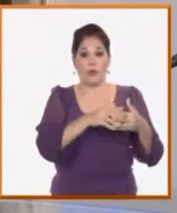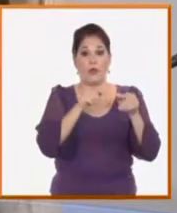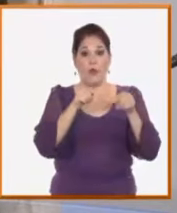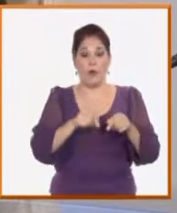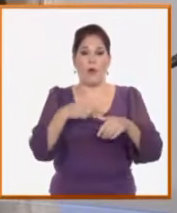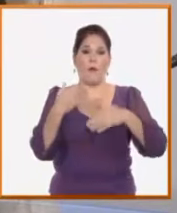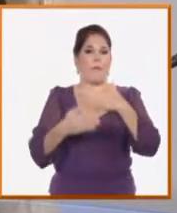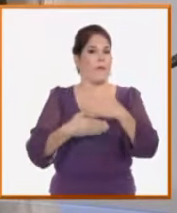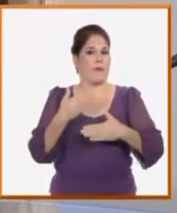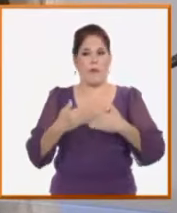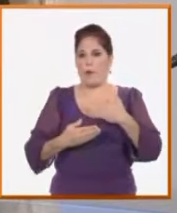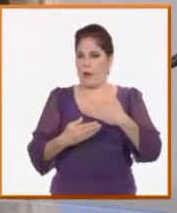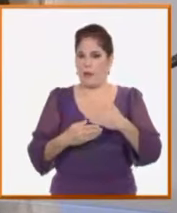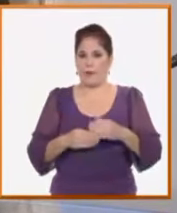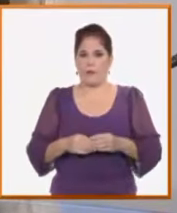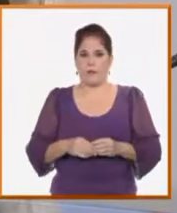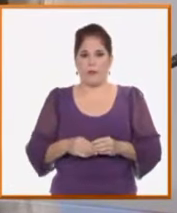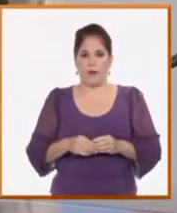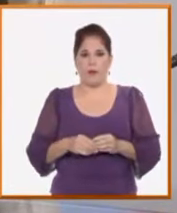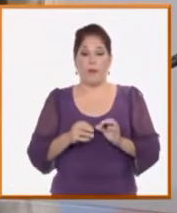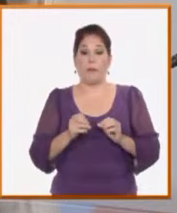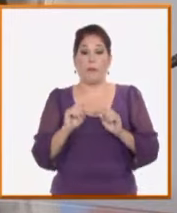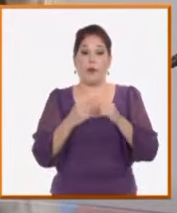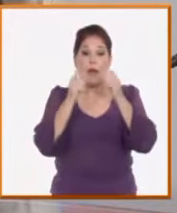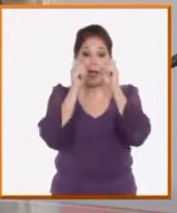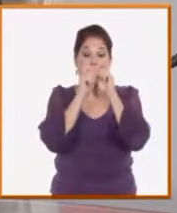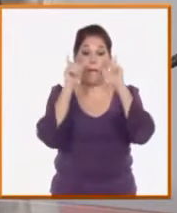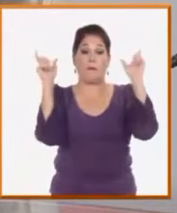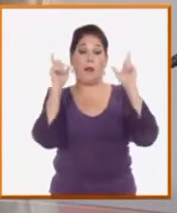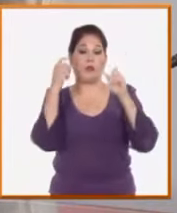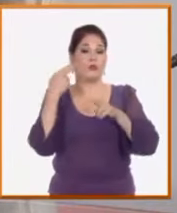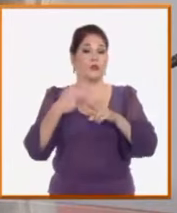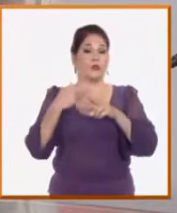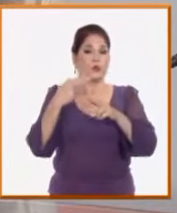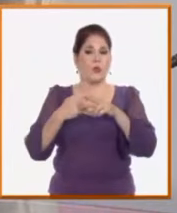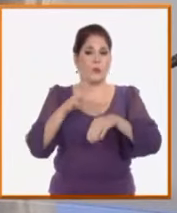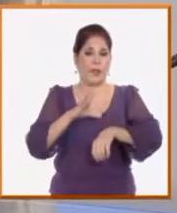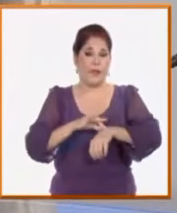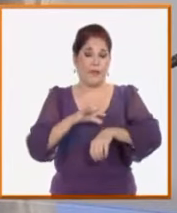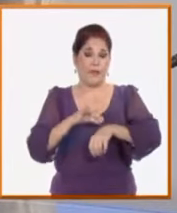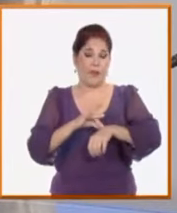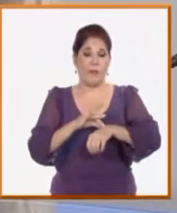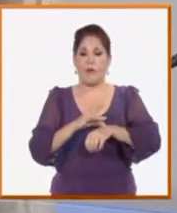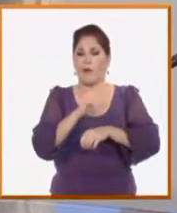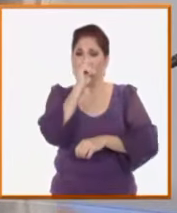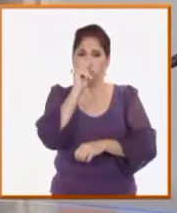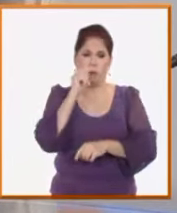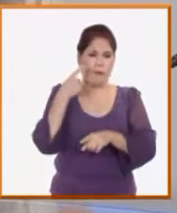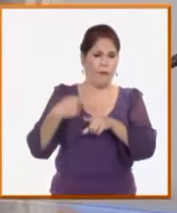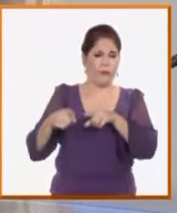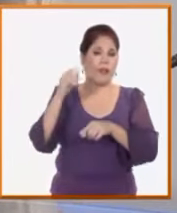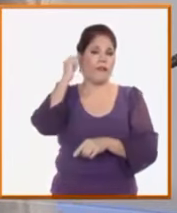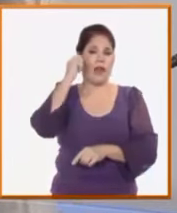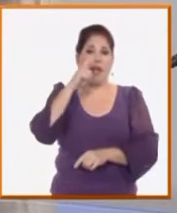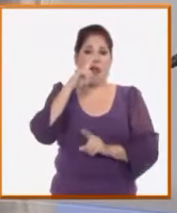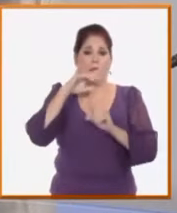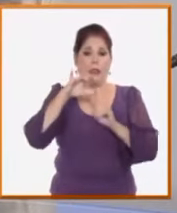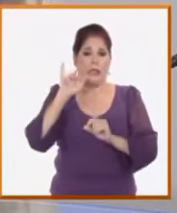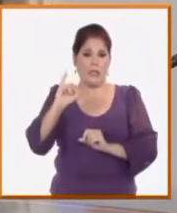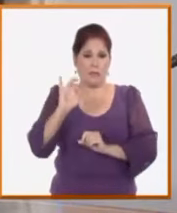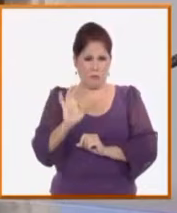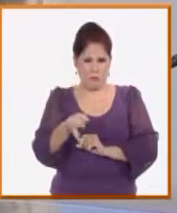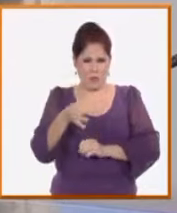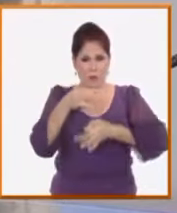crisis de los opi fundamentalmente Con el impacto de fentanilo y de otras nuevas drogas sintética que están impactando en el consumo como se vio en el